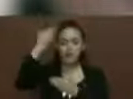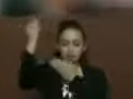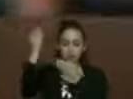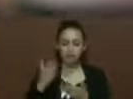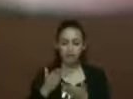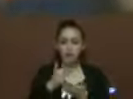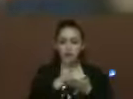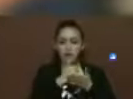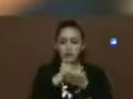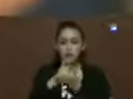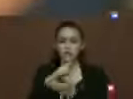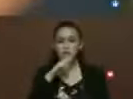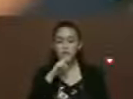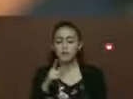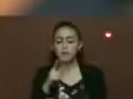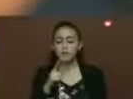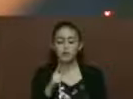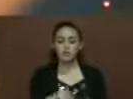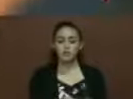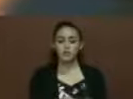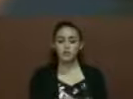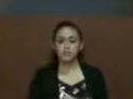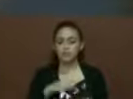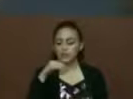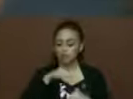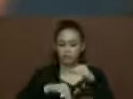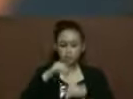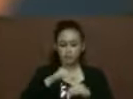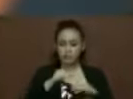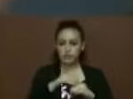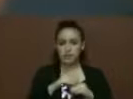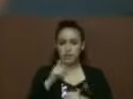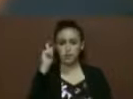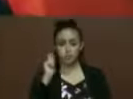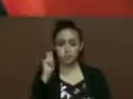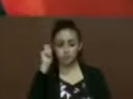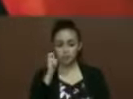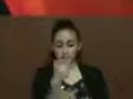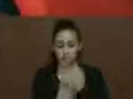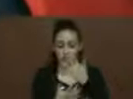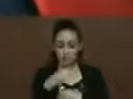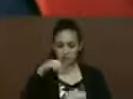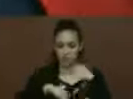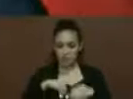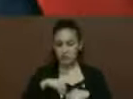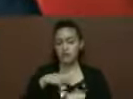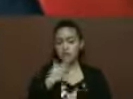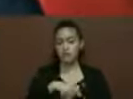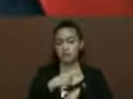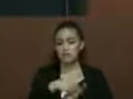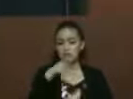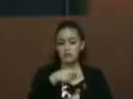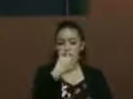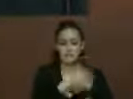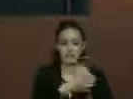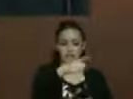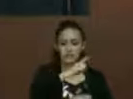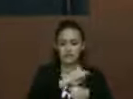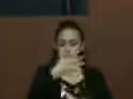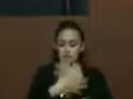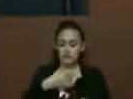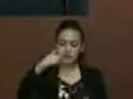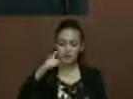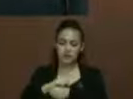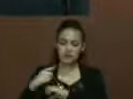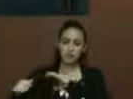para ayudarles a concluir la gestión de las pensiones. Cada quincena o cada mes están llegando al